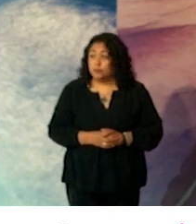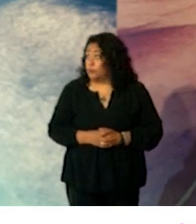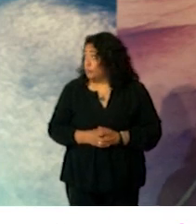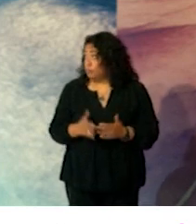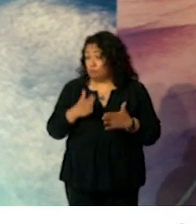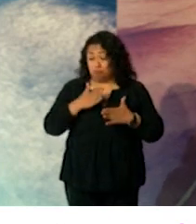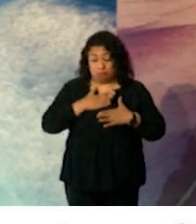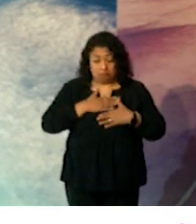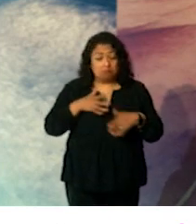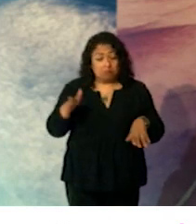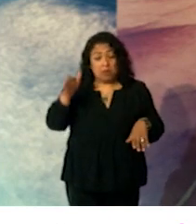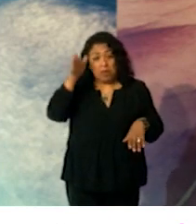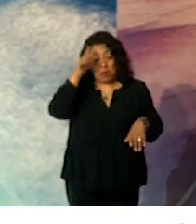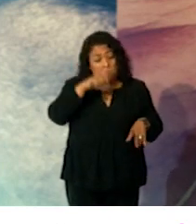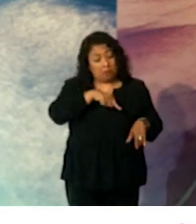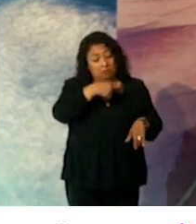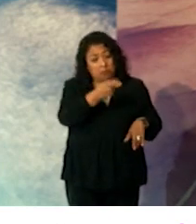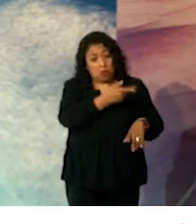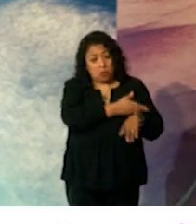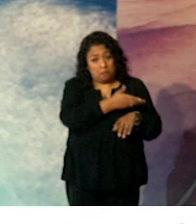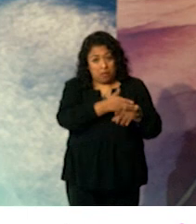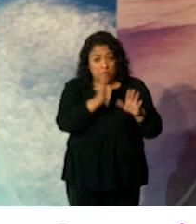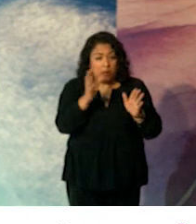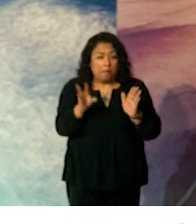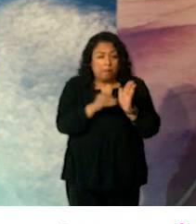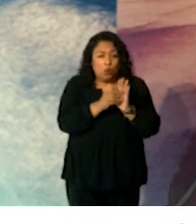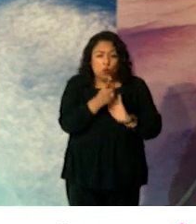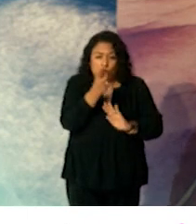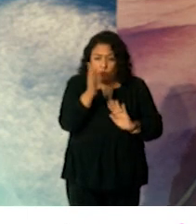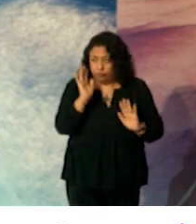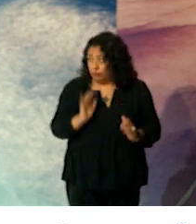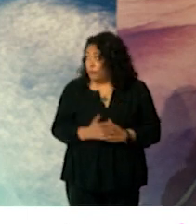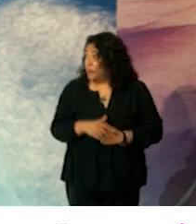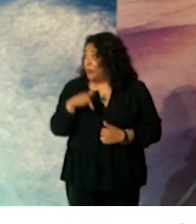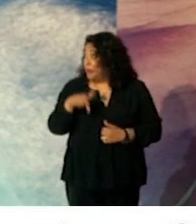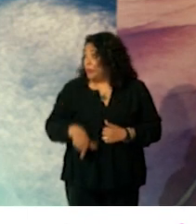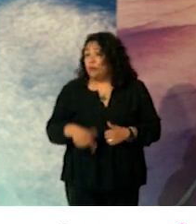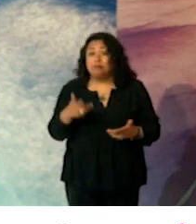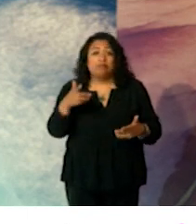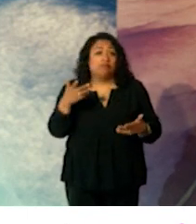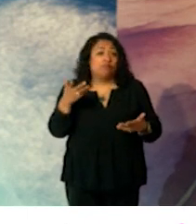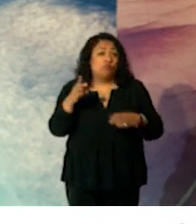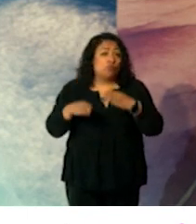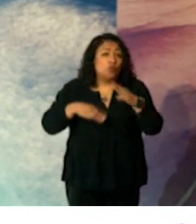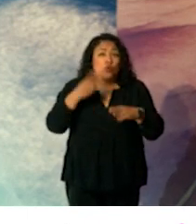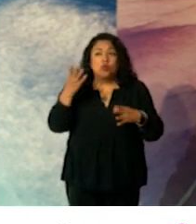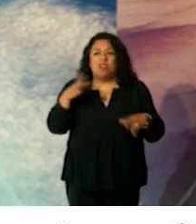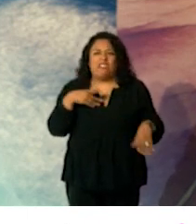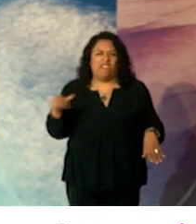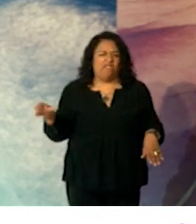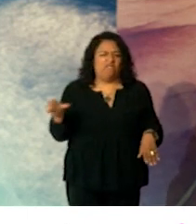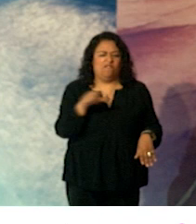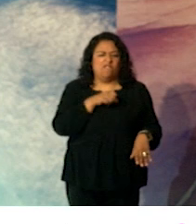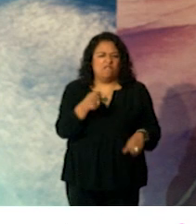Para mí, pues yo coincido con las compañeras, solamente añadiría que pues en estas dinámicas del mundo que tenemos un ultraego